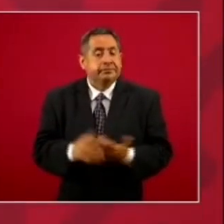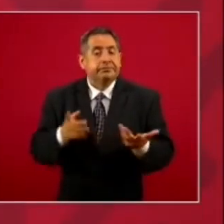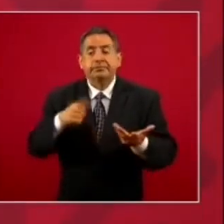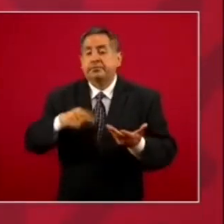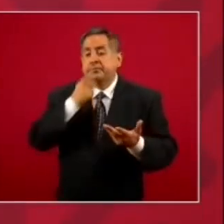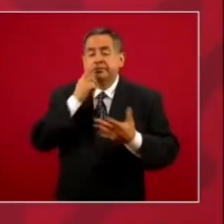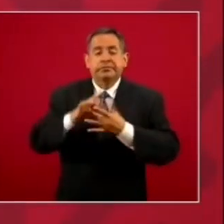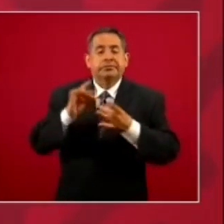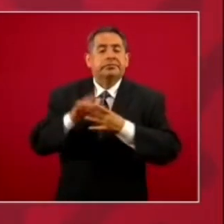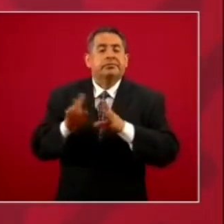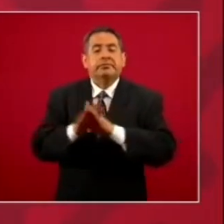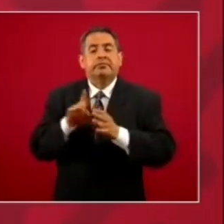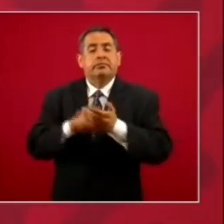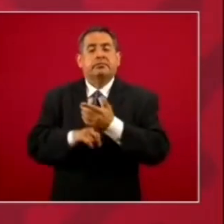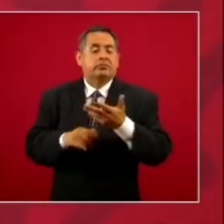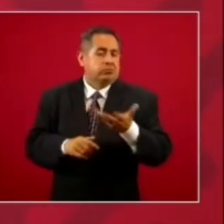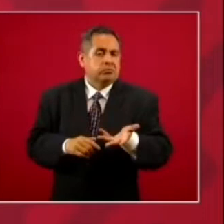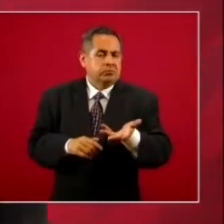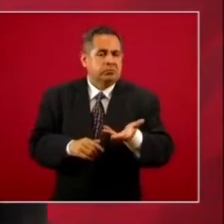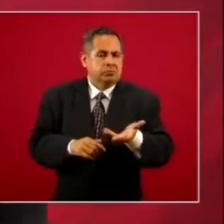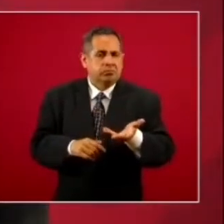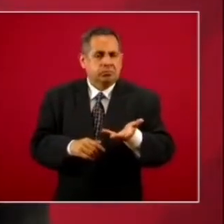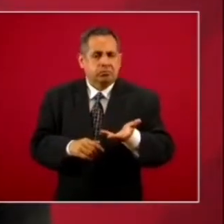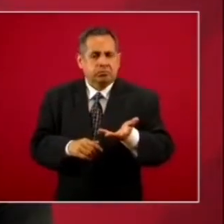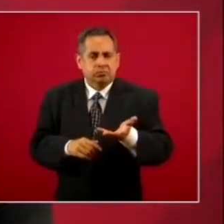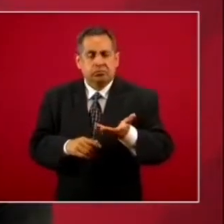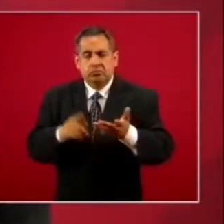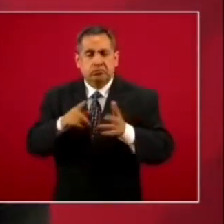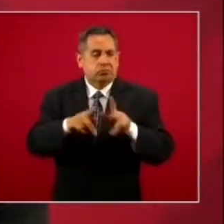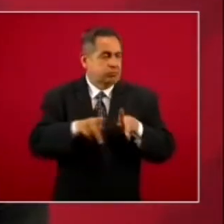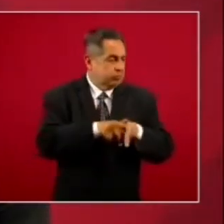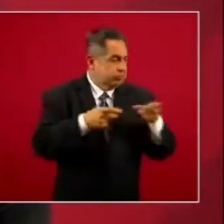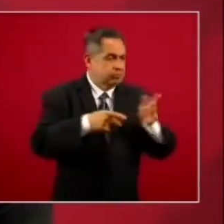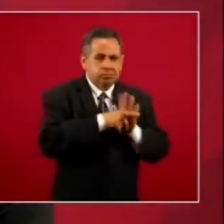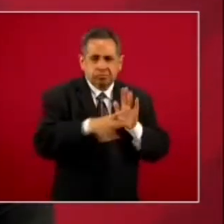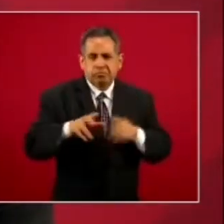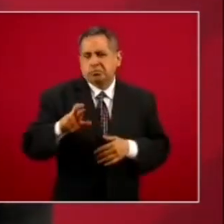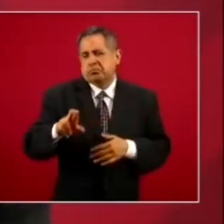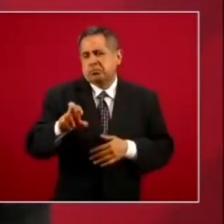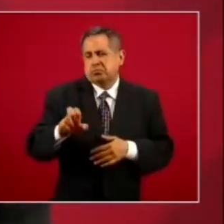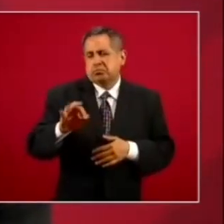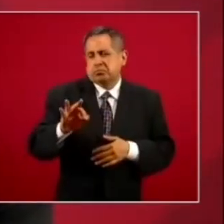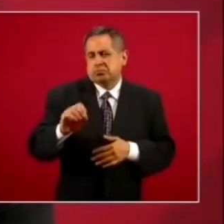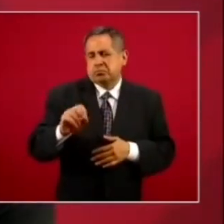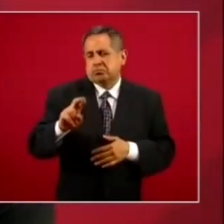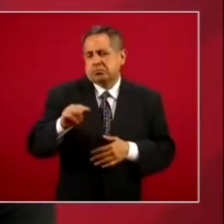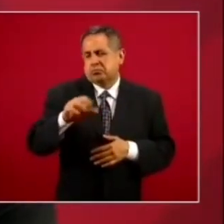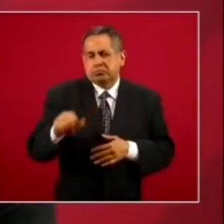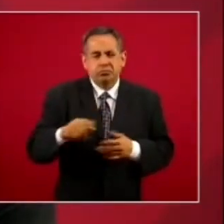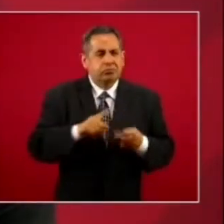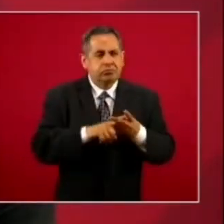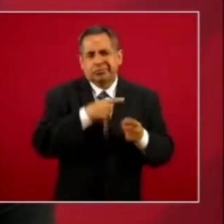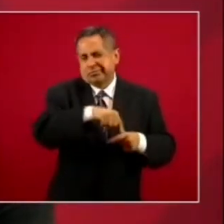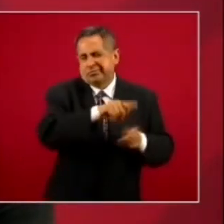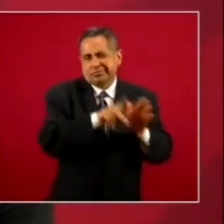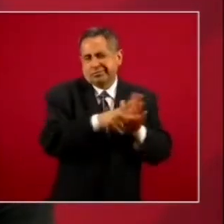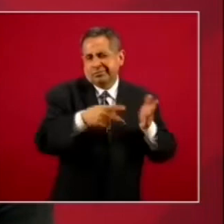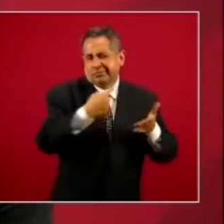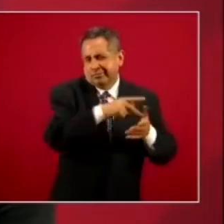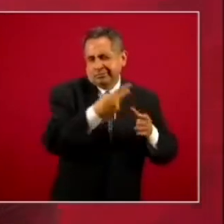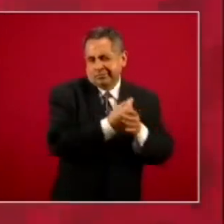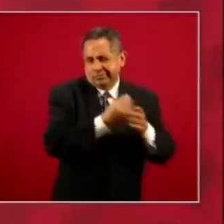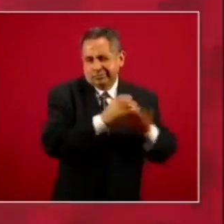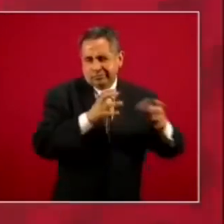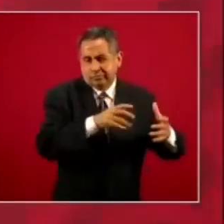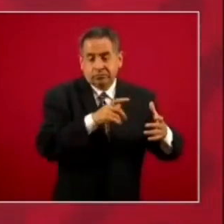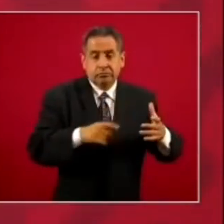Hicieron todo. Y bueno, el Reforma y todos los periódicos de la derecha, del